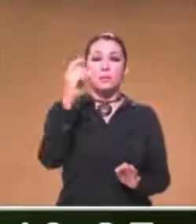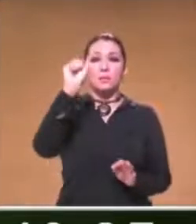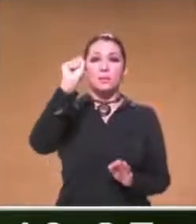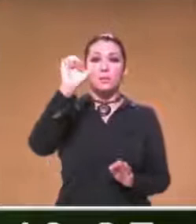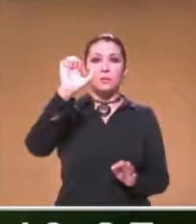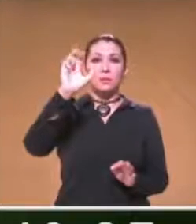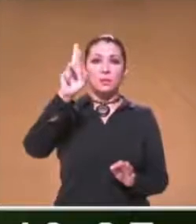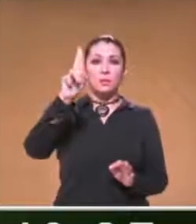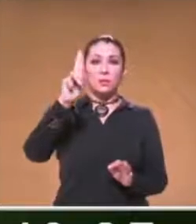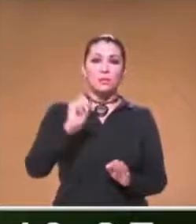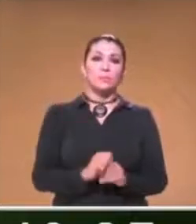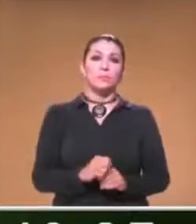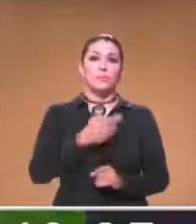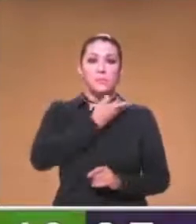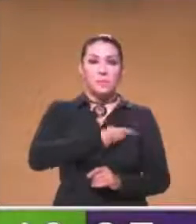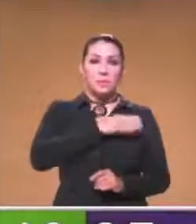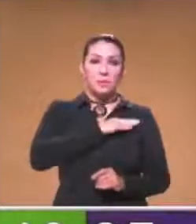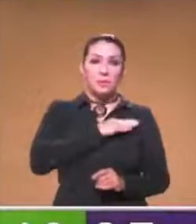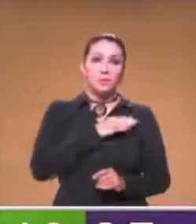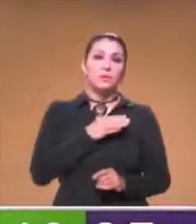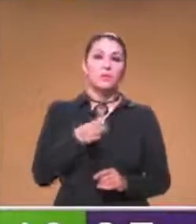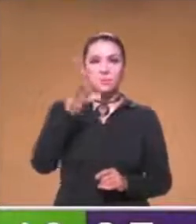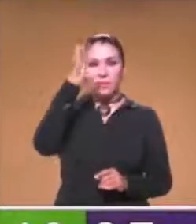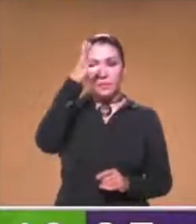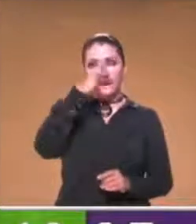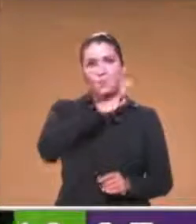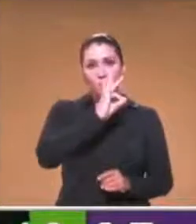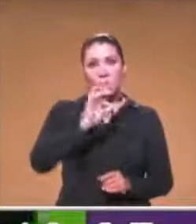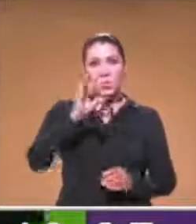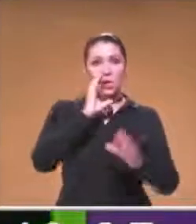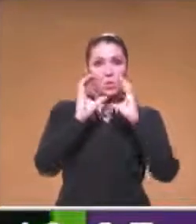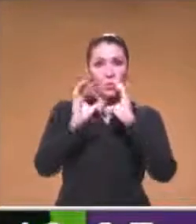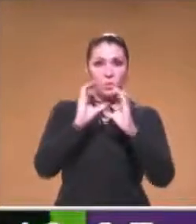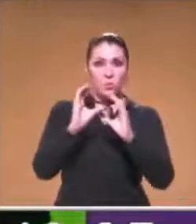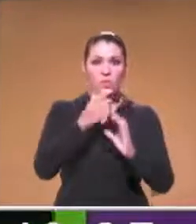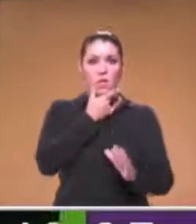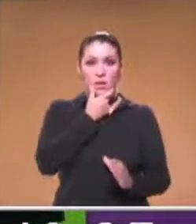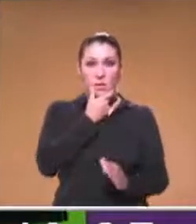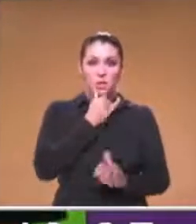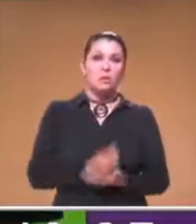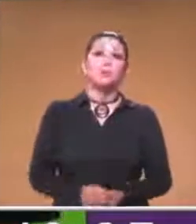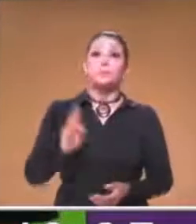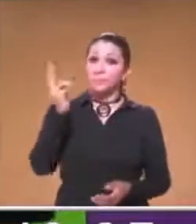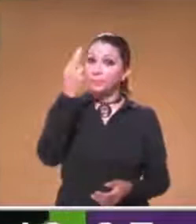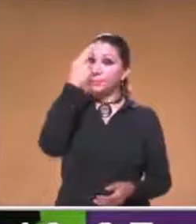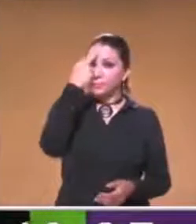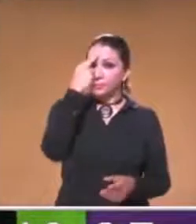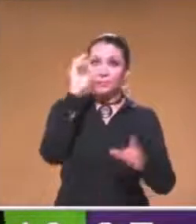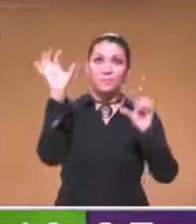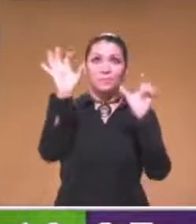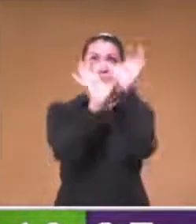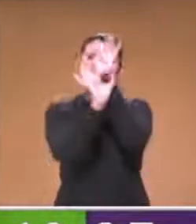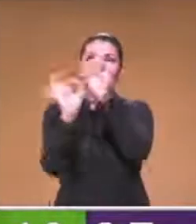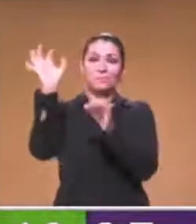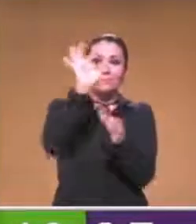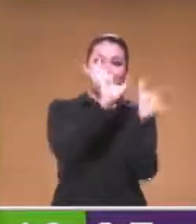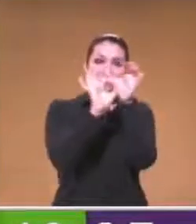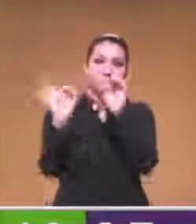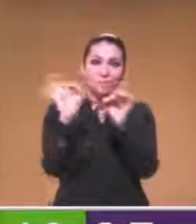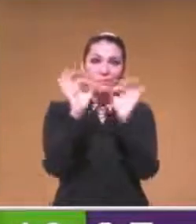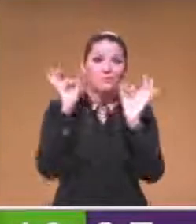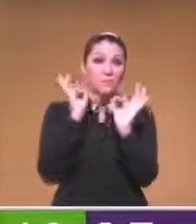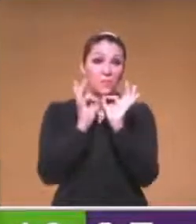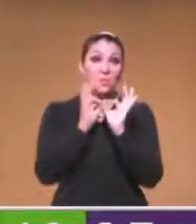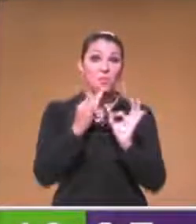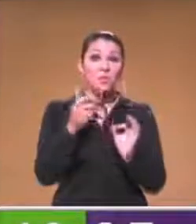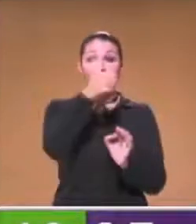aprender en la lengua inglesa para que puedas comunicarte. Recuerda que tienes que saber cómo conjugarlo correctamente con cada una de